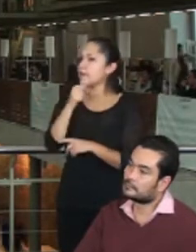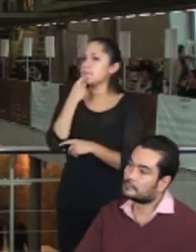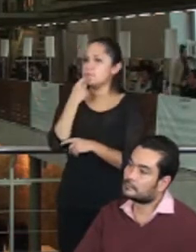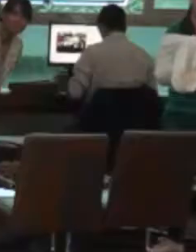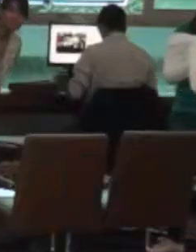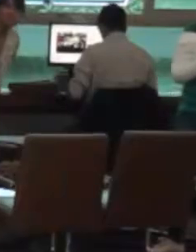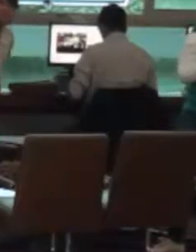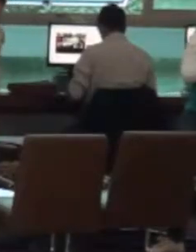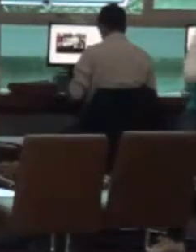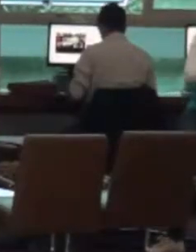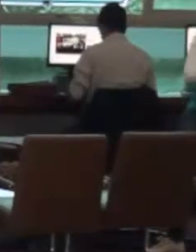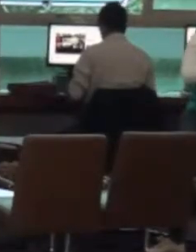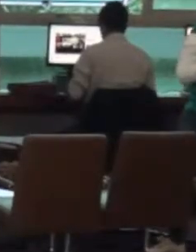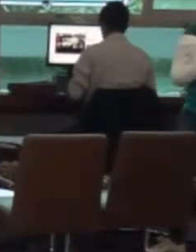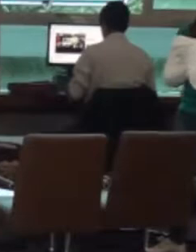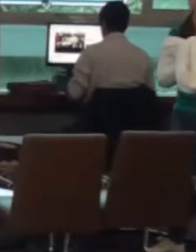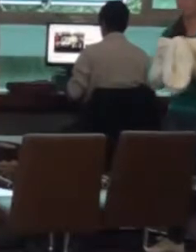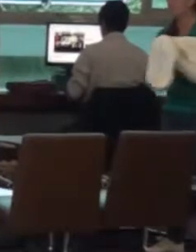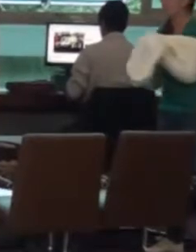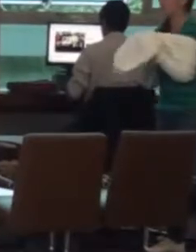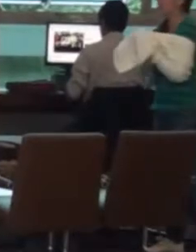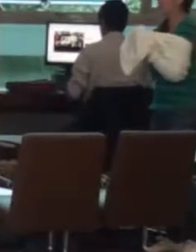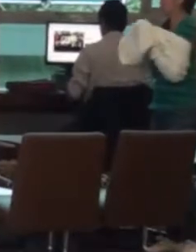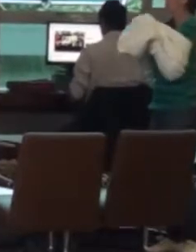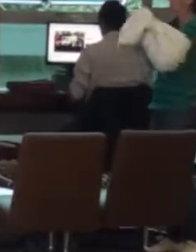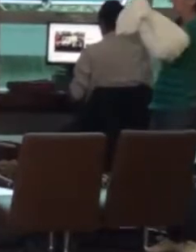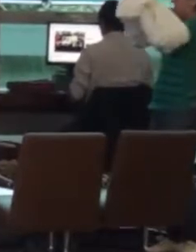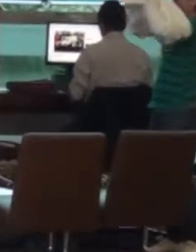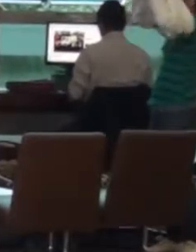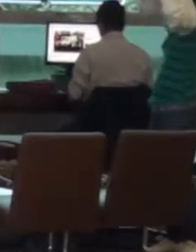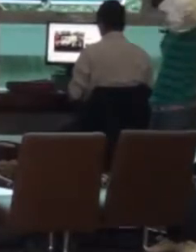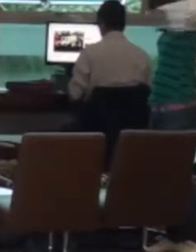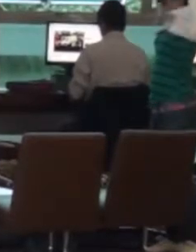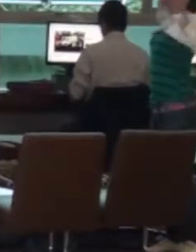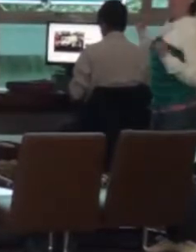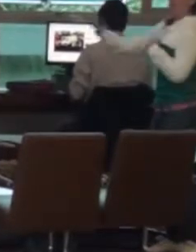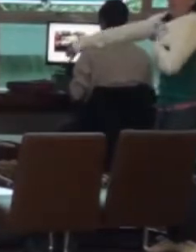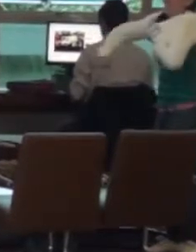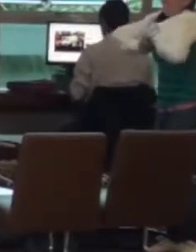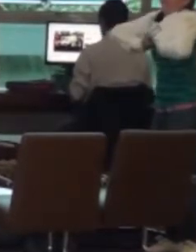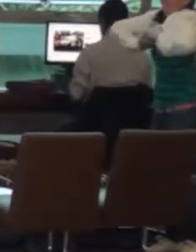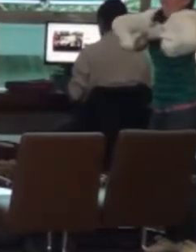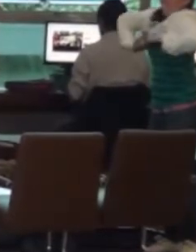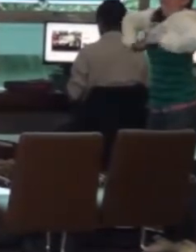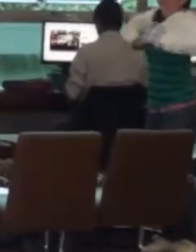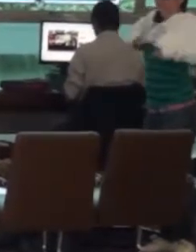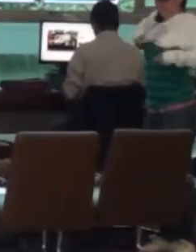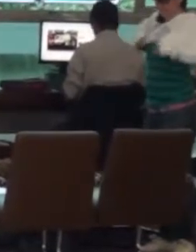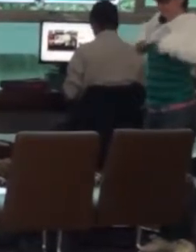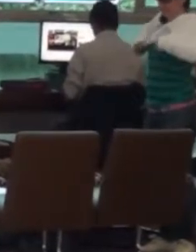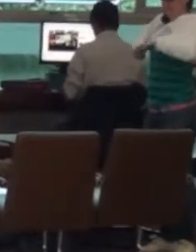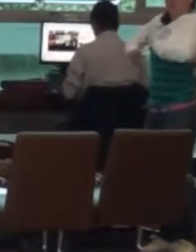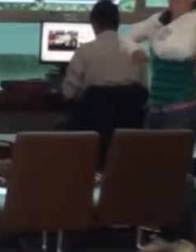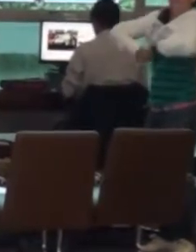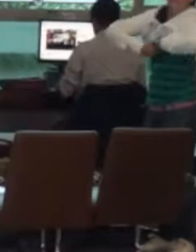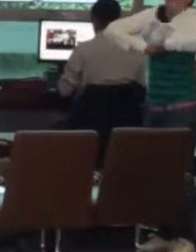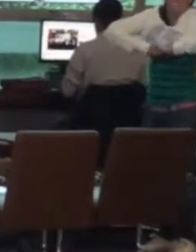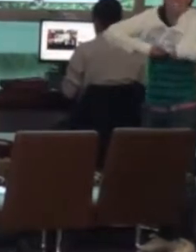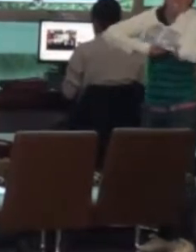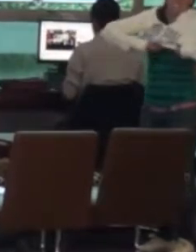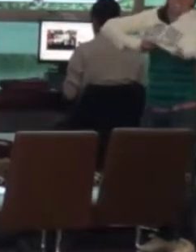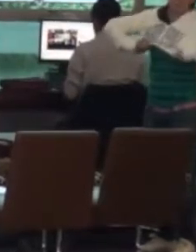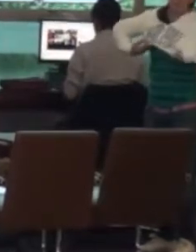ella fue fundadora y directora de la muy recordada y añorada revista aru para padres con